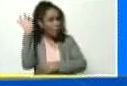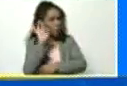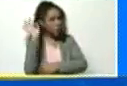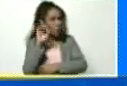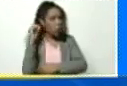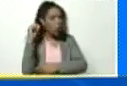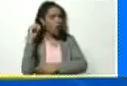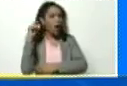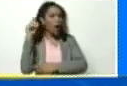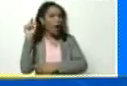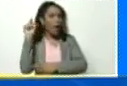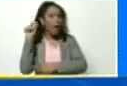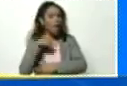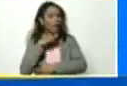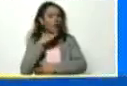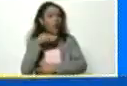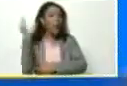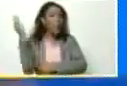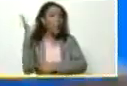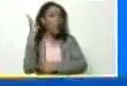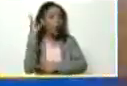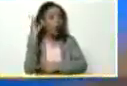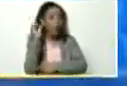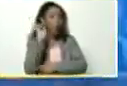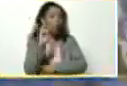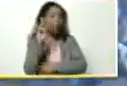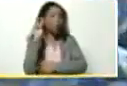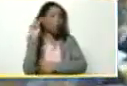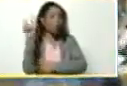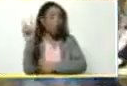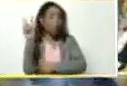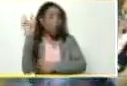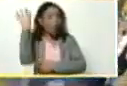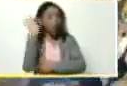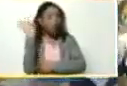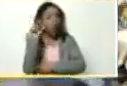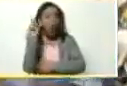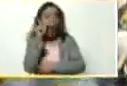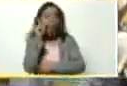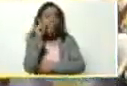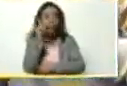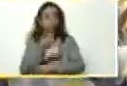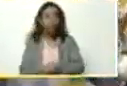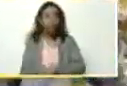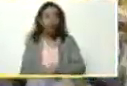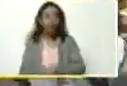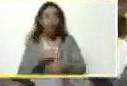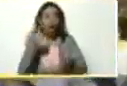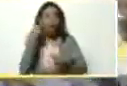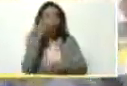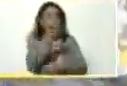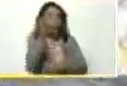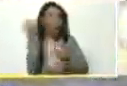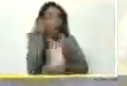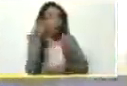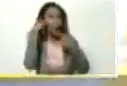son mujeres y un 22% de hombres. ¿Cómo te quedó el ojo?